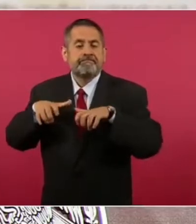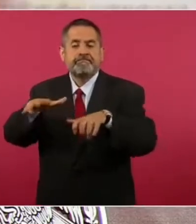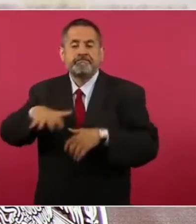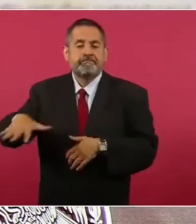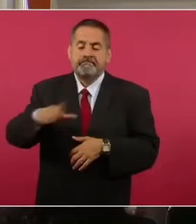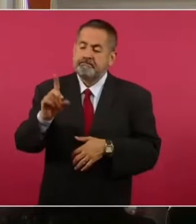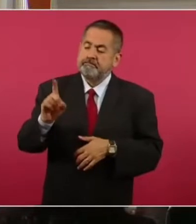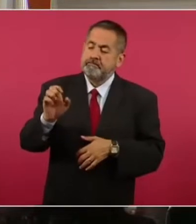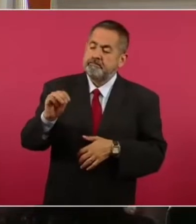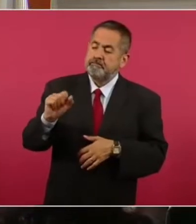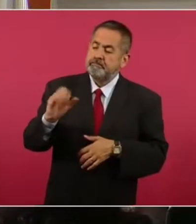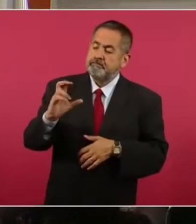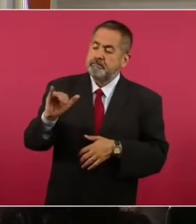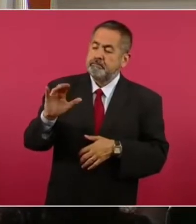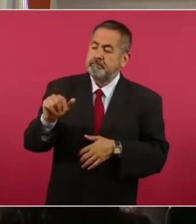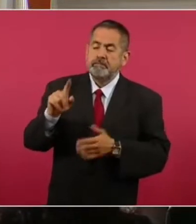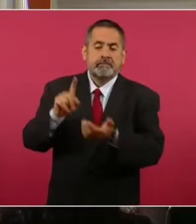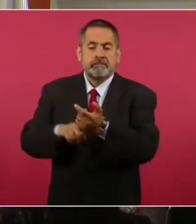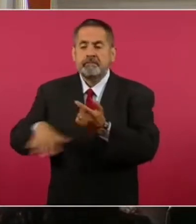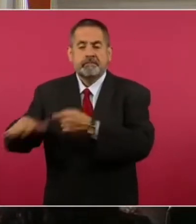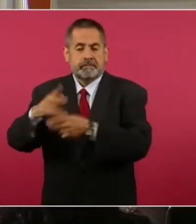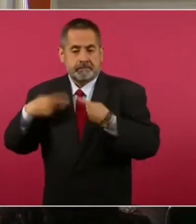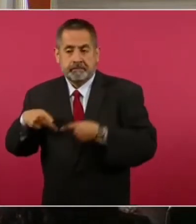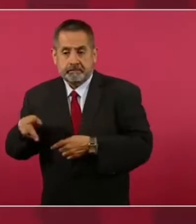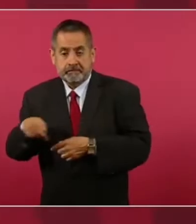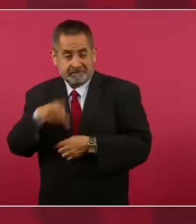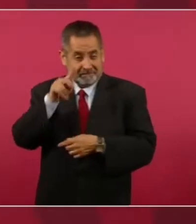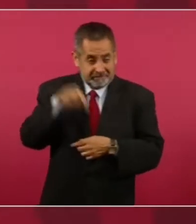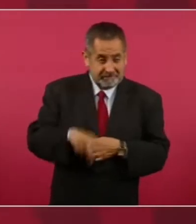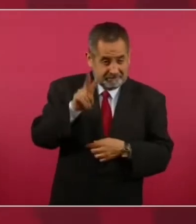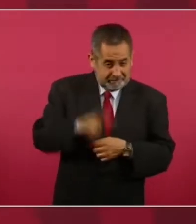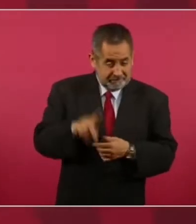La democracia era de fachada.